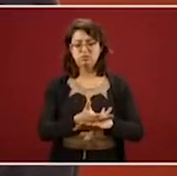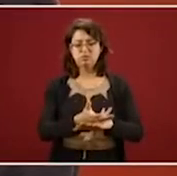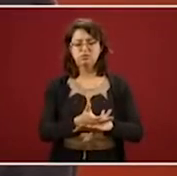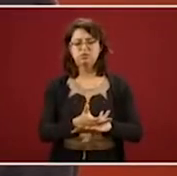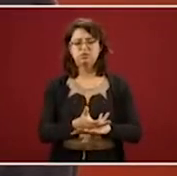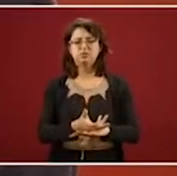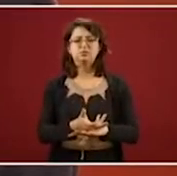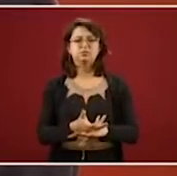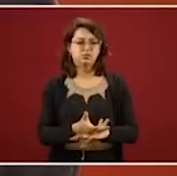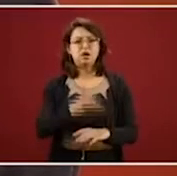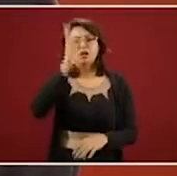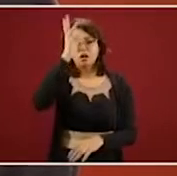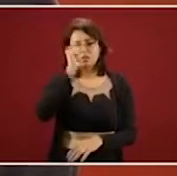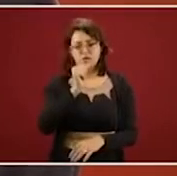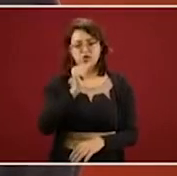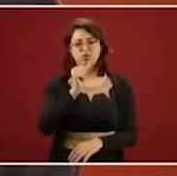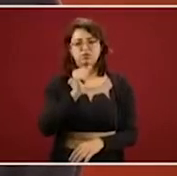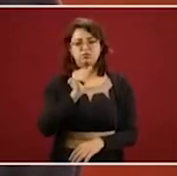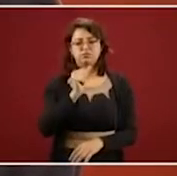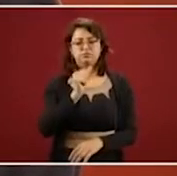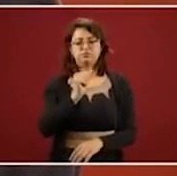Se quedó en eso.